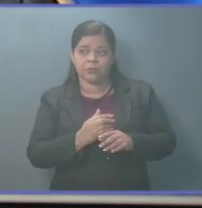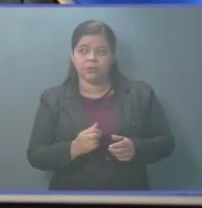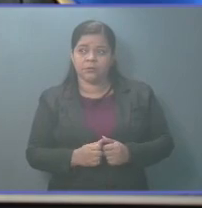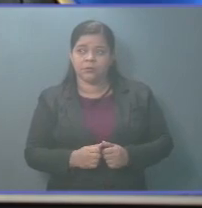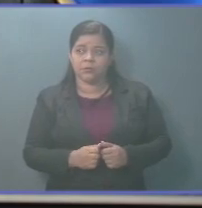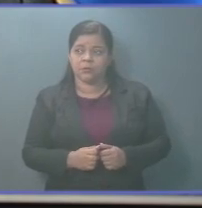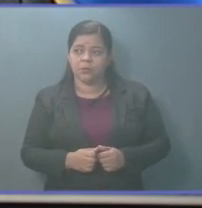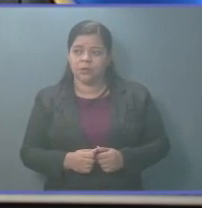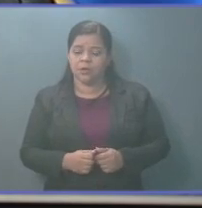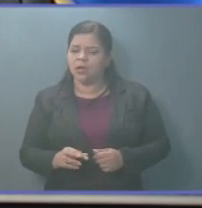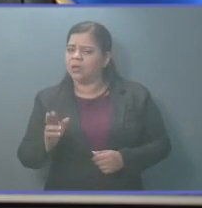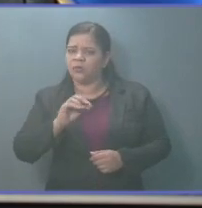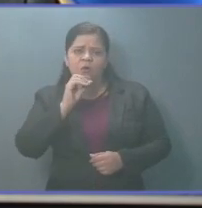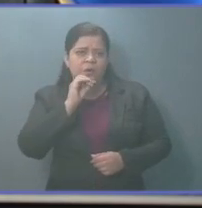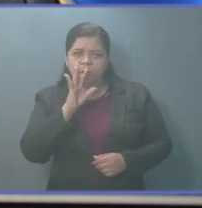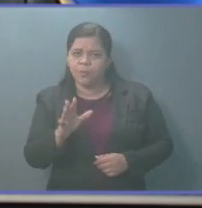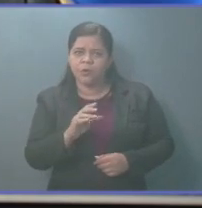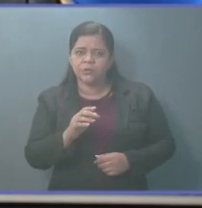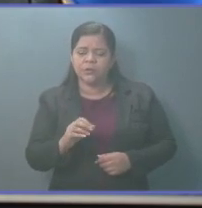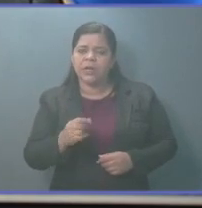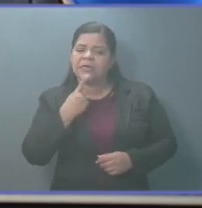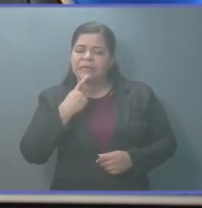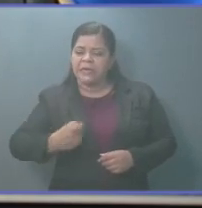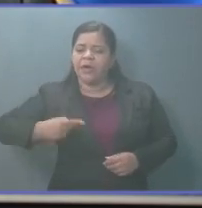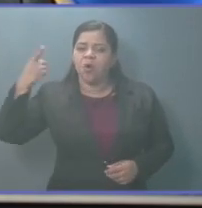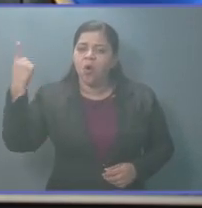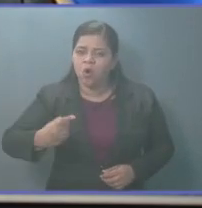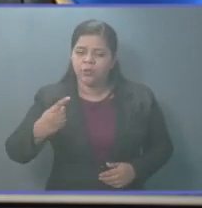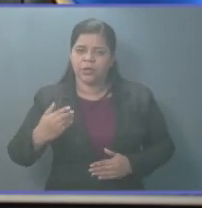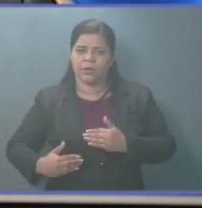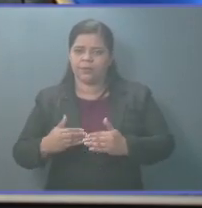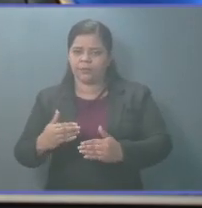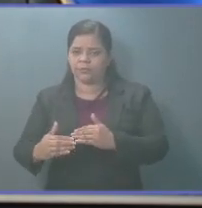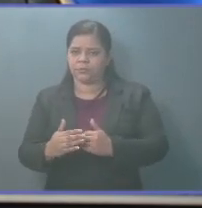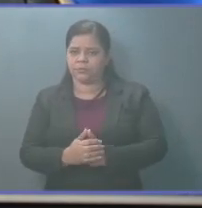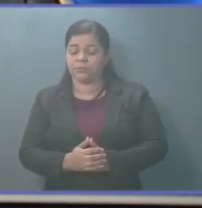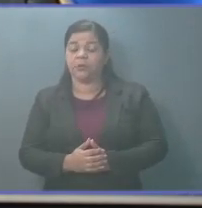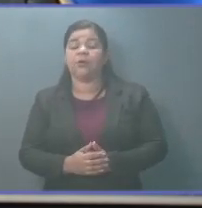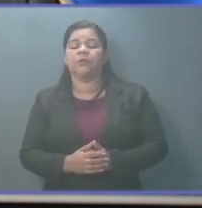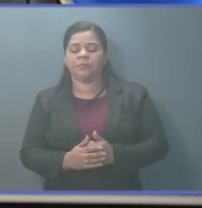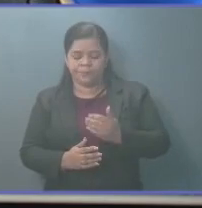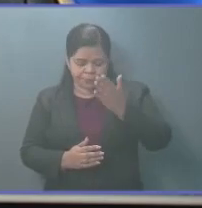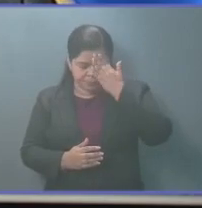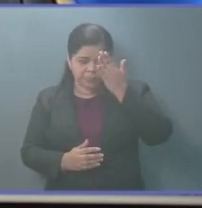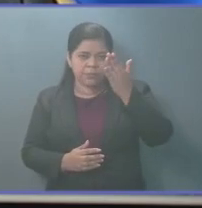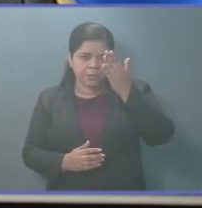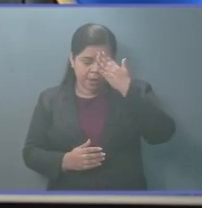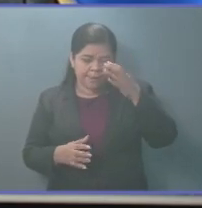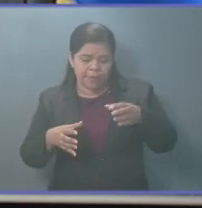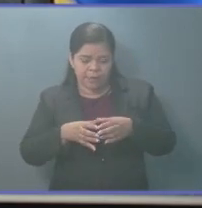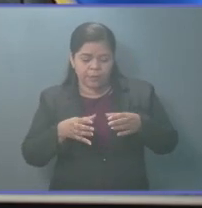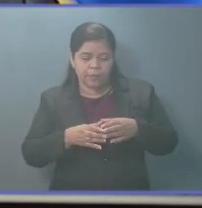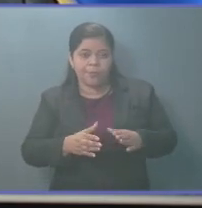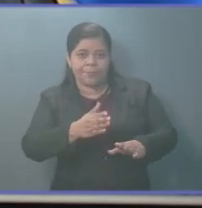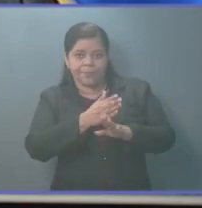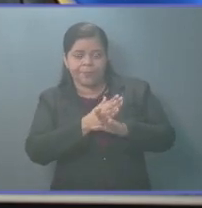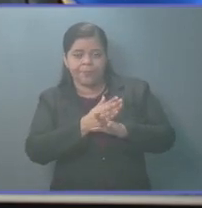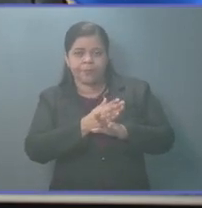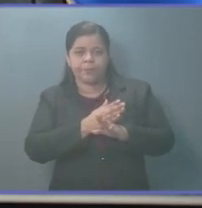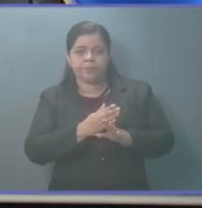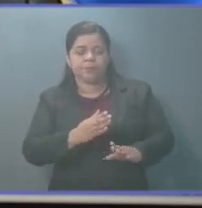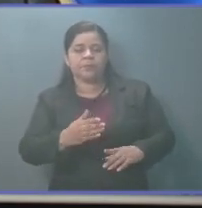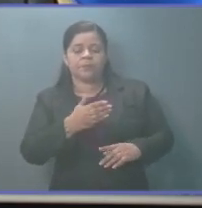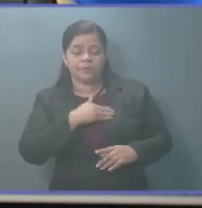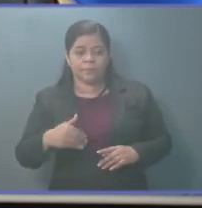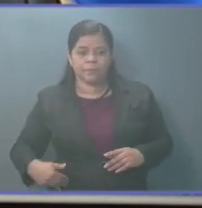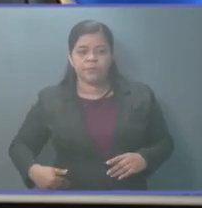no responde a la pregunta de quién ordenó el procedimiento, pero reconoce que es el Estado Mayor Presidencial quien vela